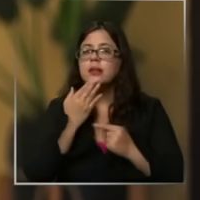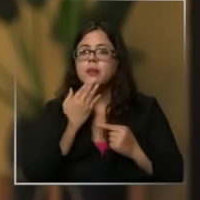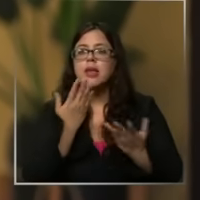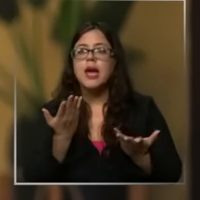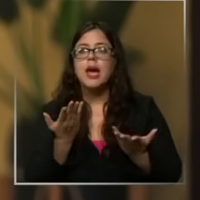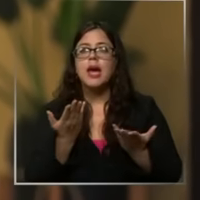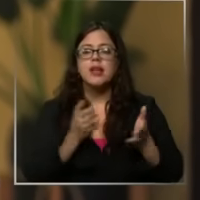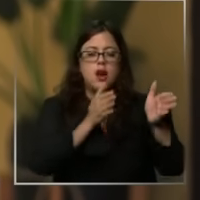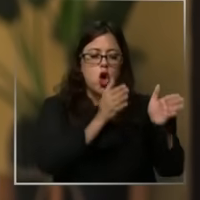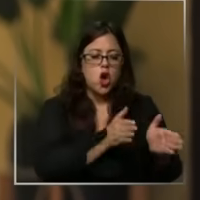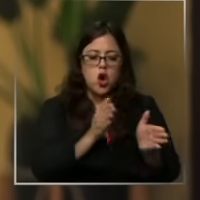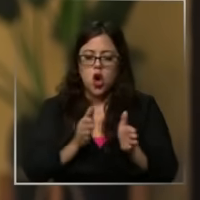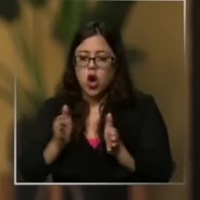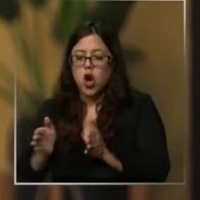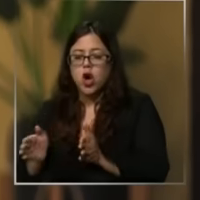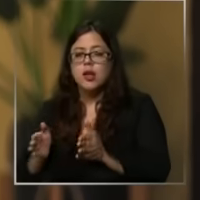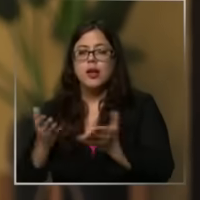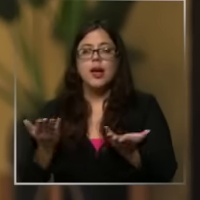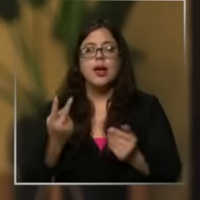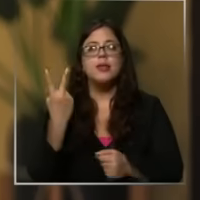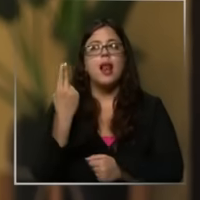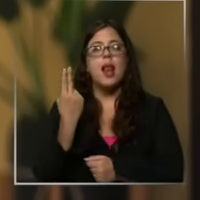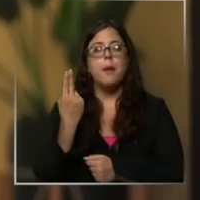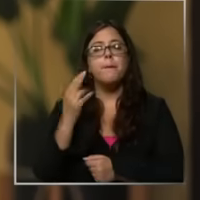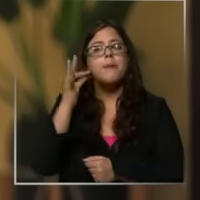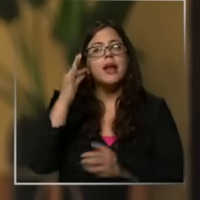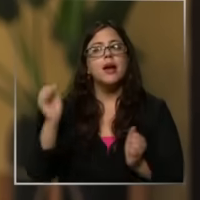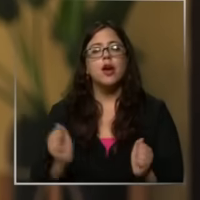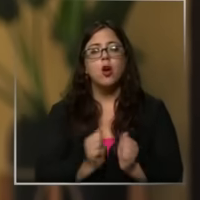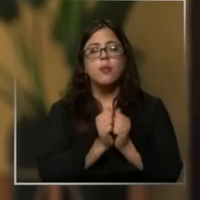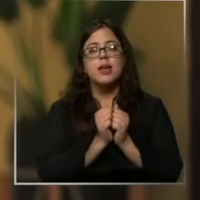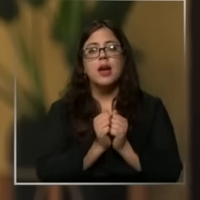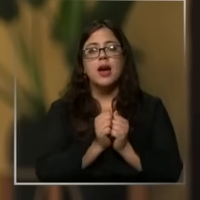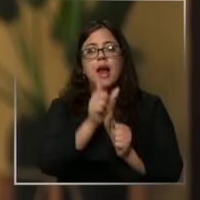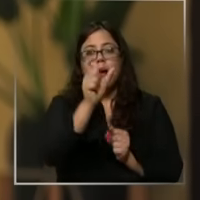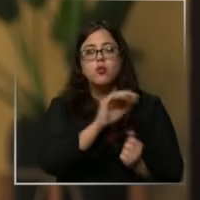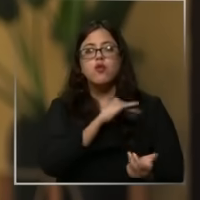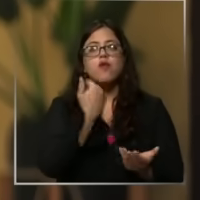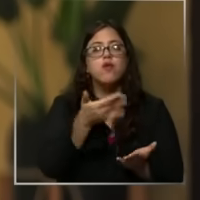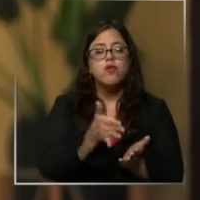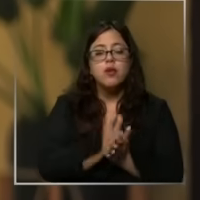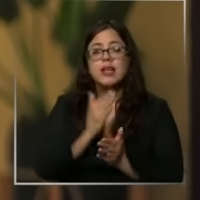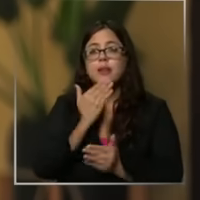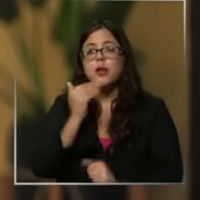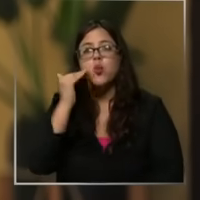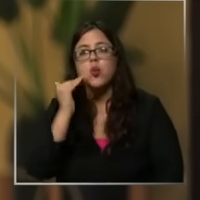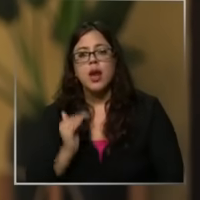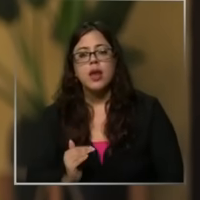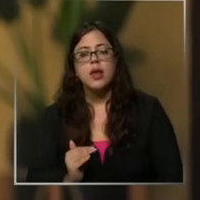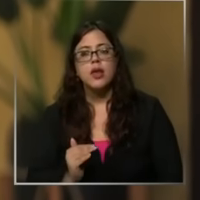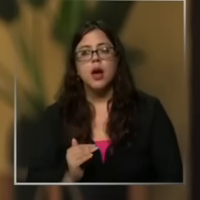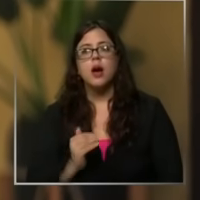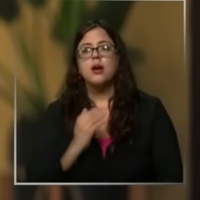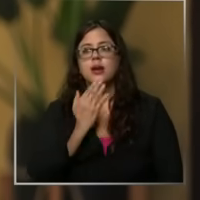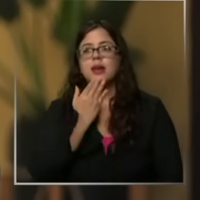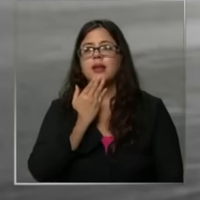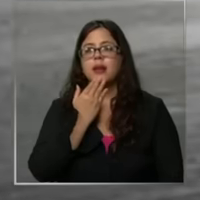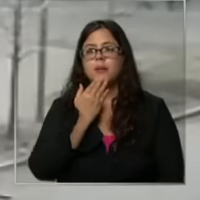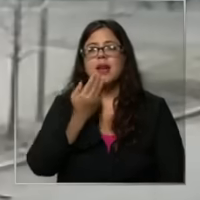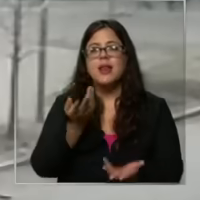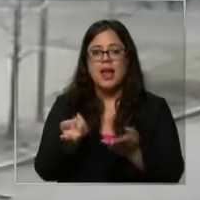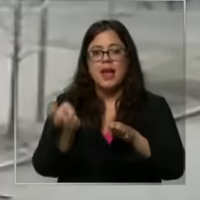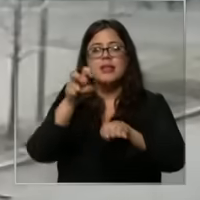dinámica, principalmente de la pareja que acompañaba al occiso, y seguimos una menor de edad que también se encontraba al interior del